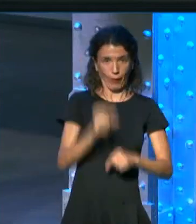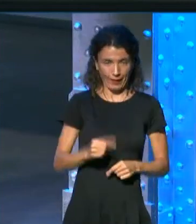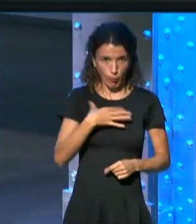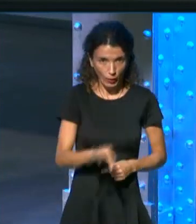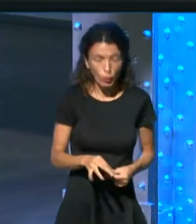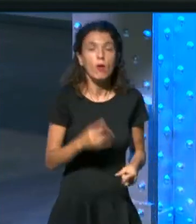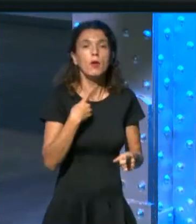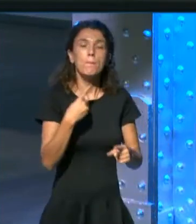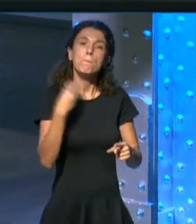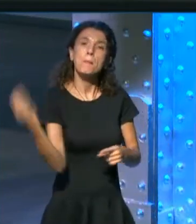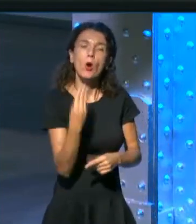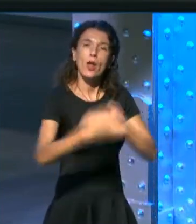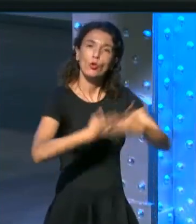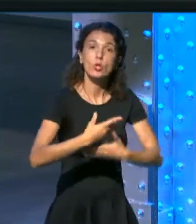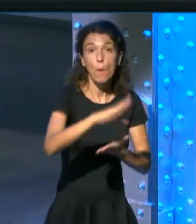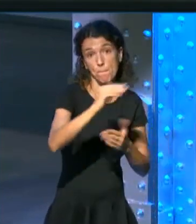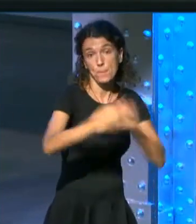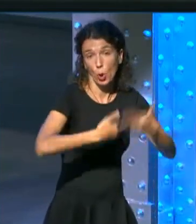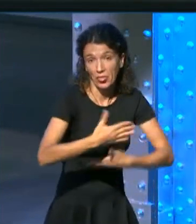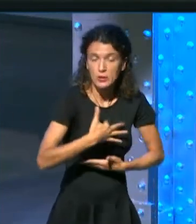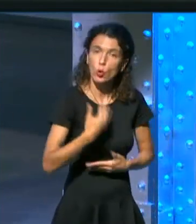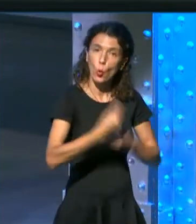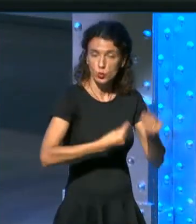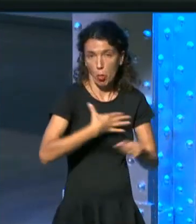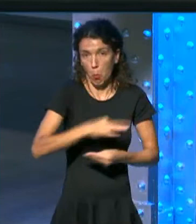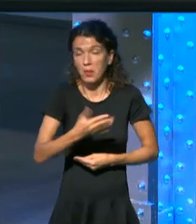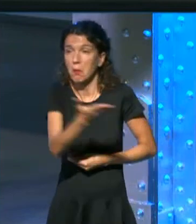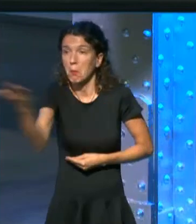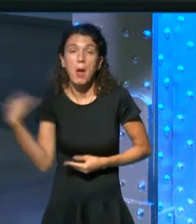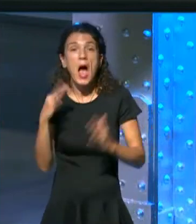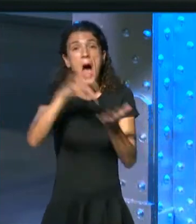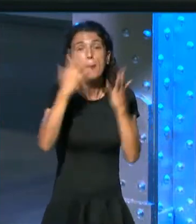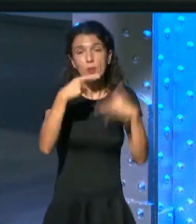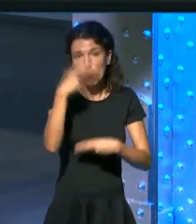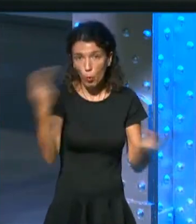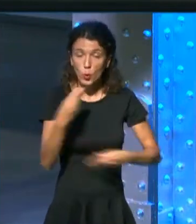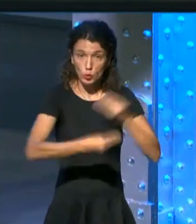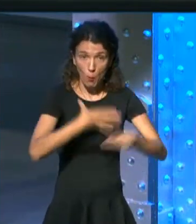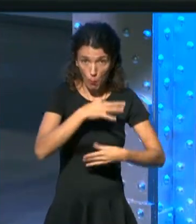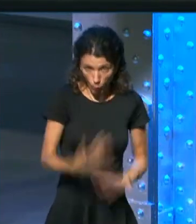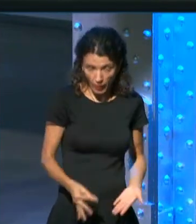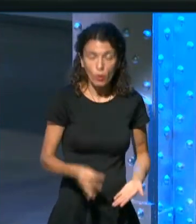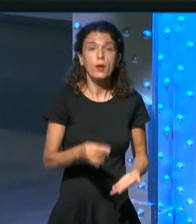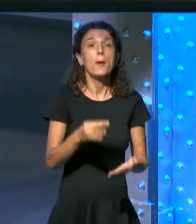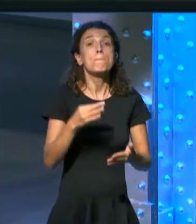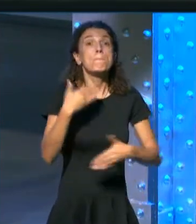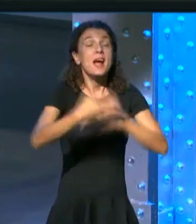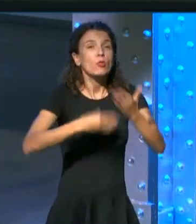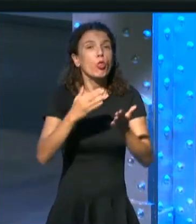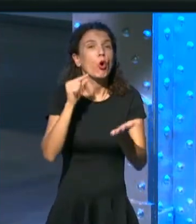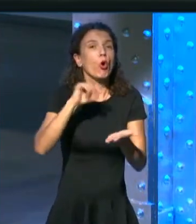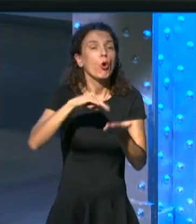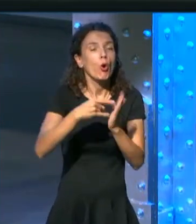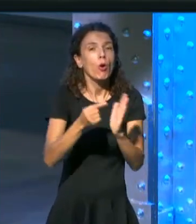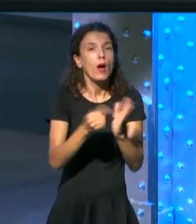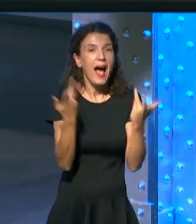mejora continua de un proceso que puede ser utilizado perfectamente por la administración pública. Ahora mismo los métodos ágiles están muy de moda, en España al